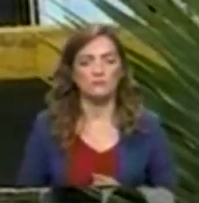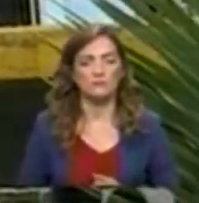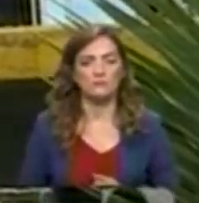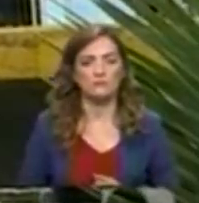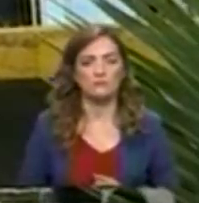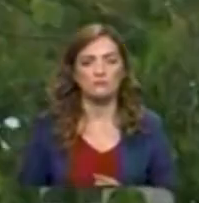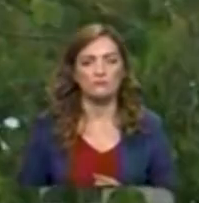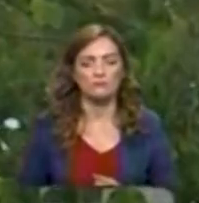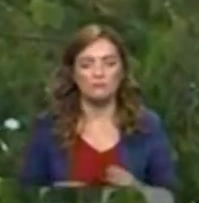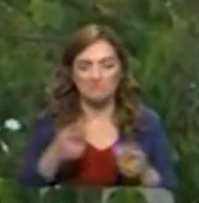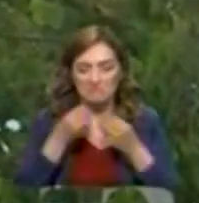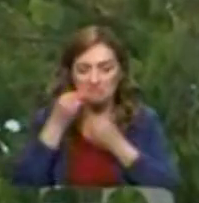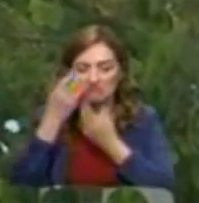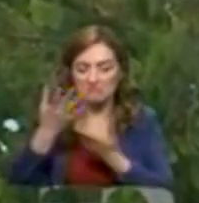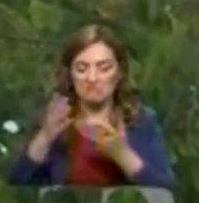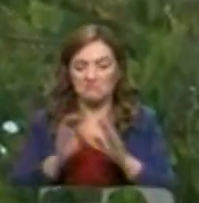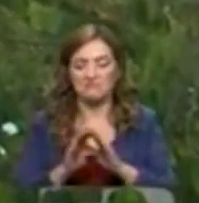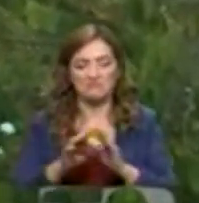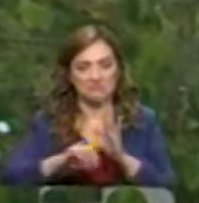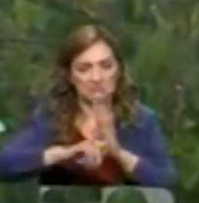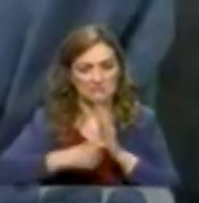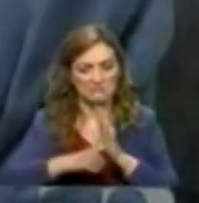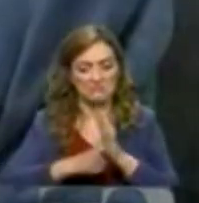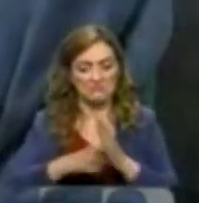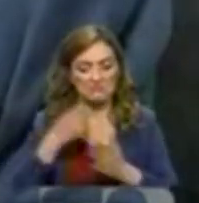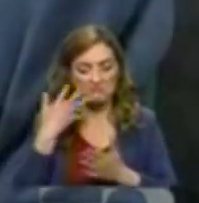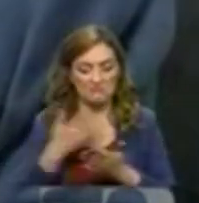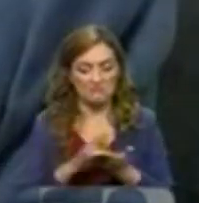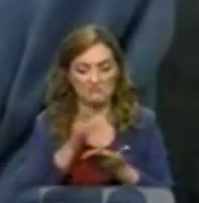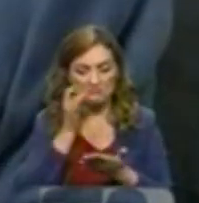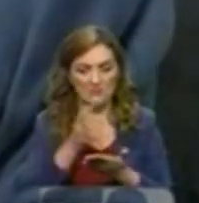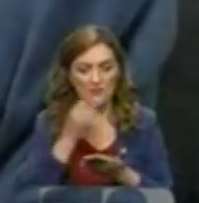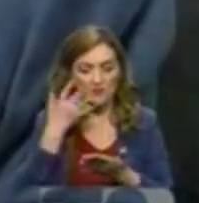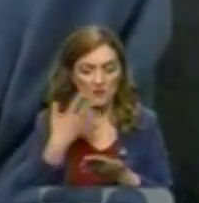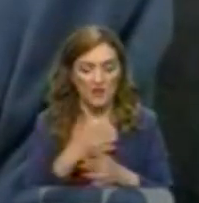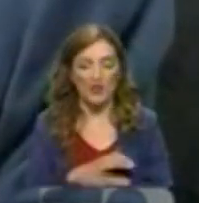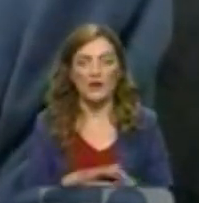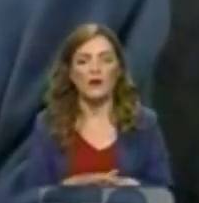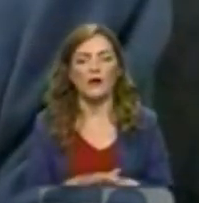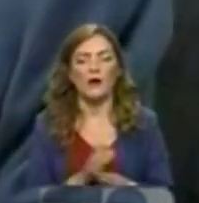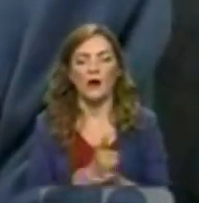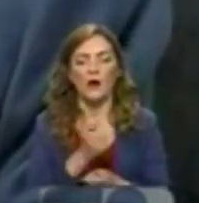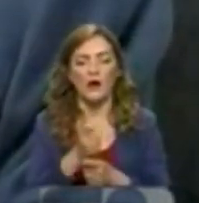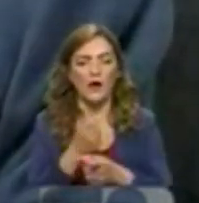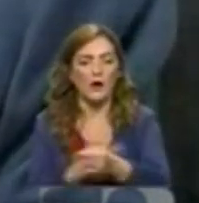del organismo de control que existen medicamentos caducados y compras excesivas